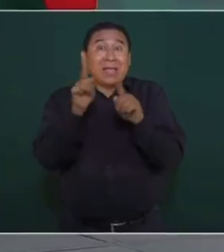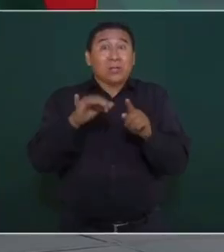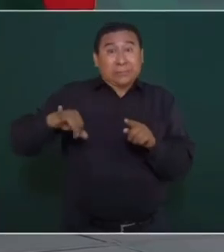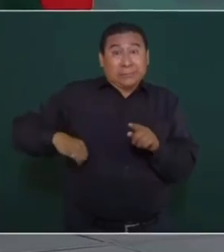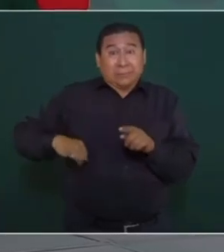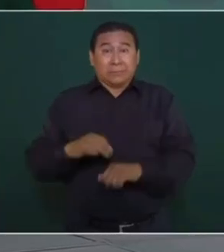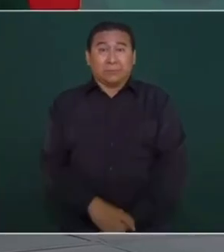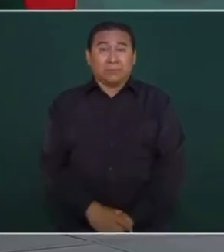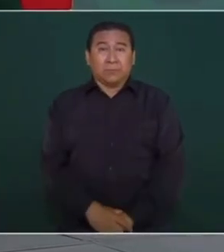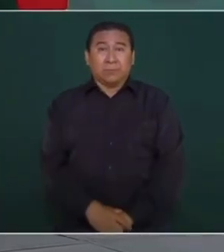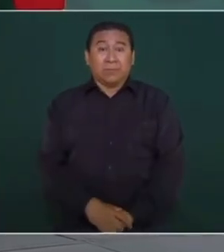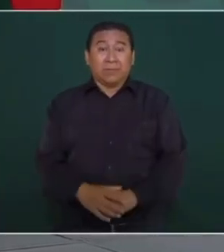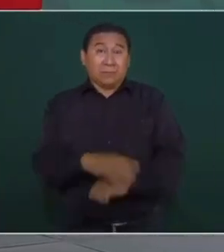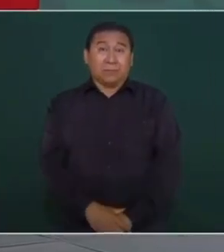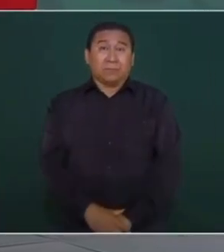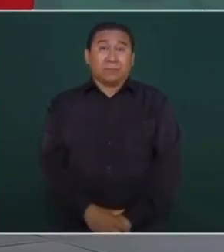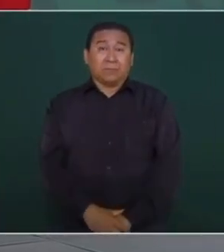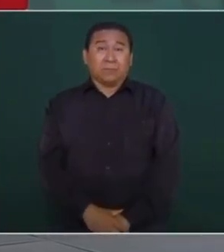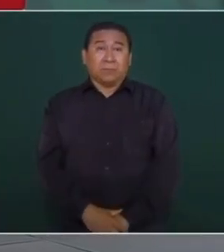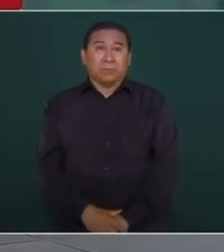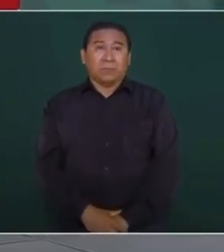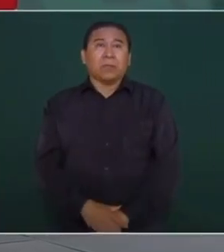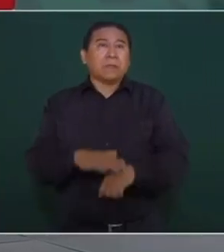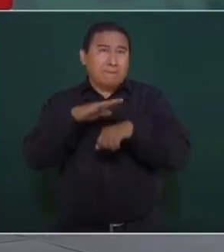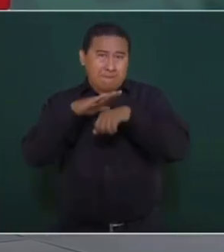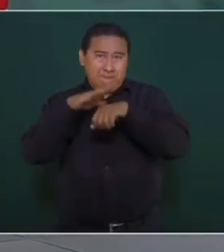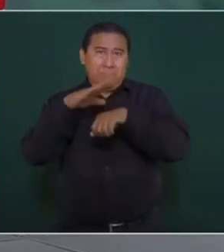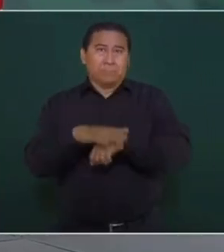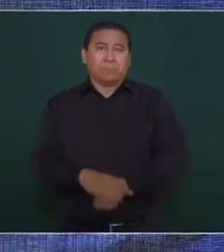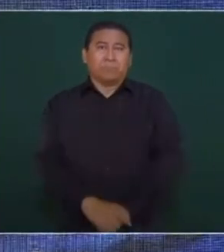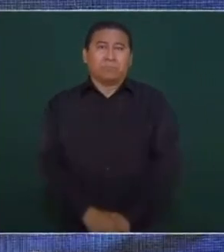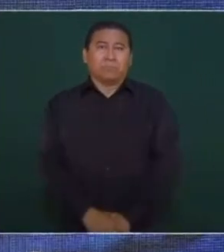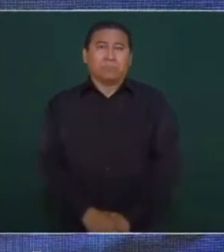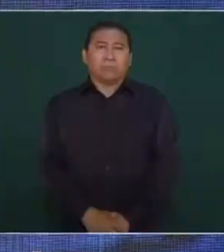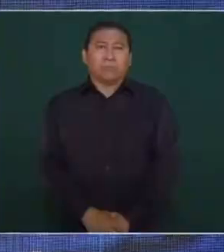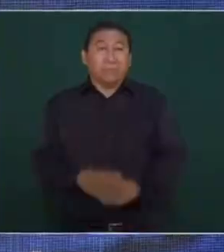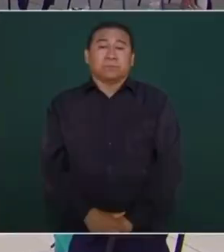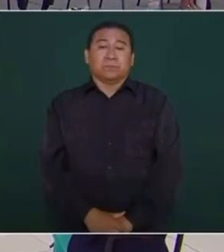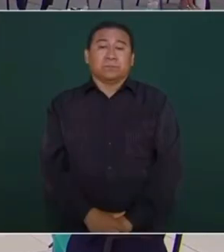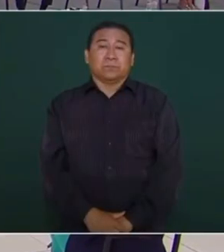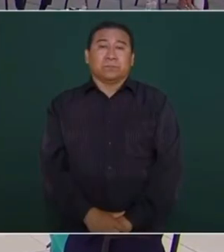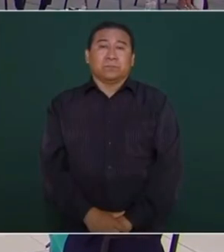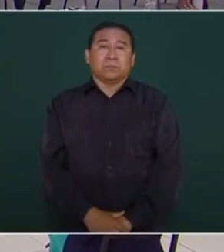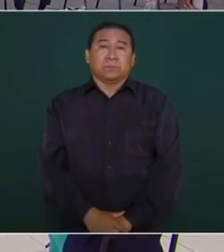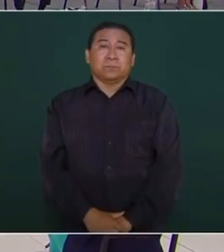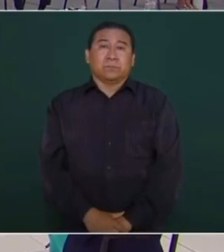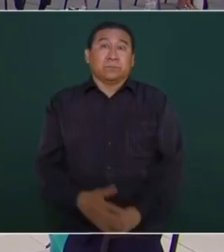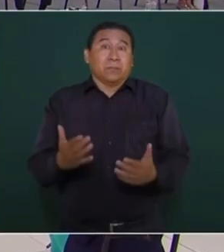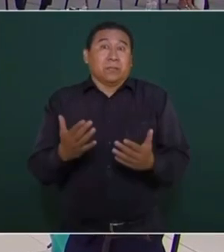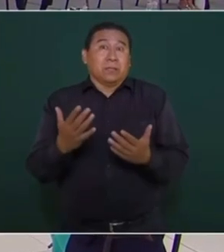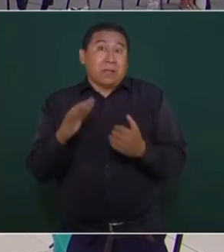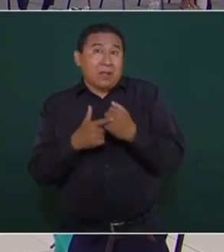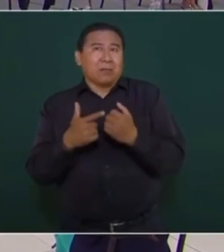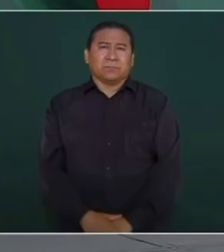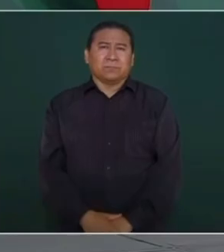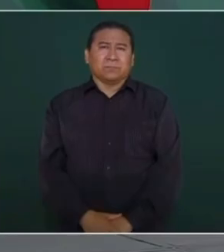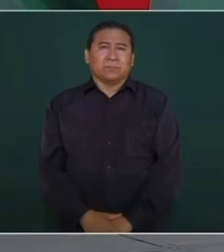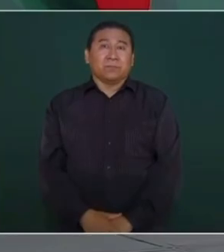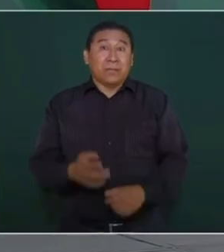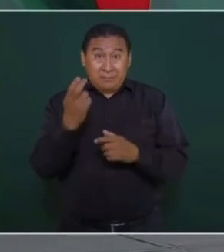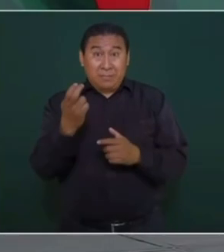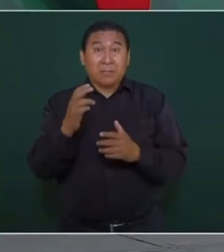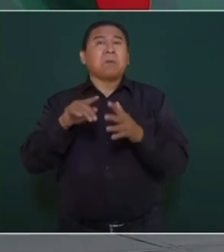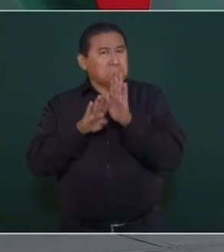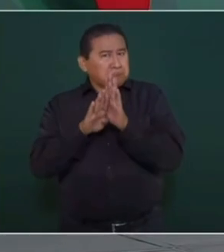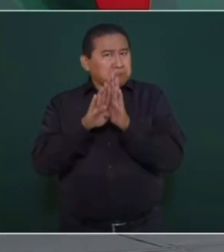intereses aquí, donde hay más dinero. Y lo que no suena lógico, suena metálico. Sin